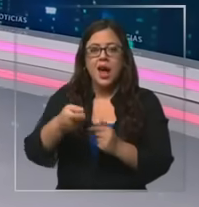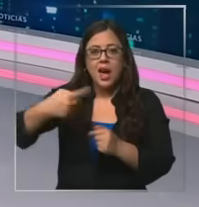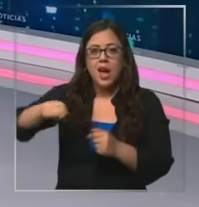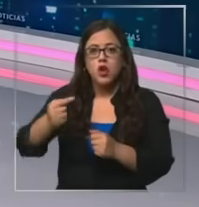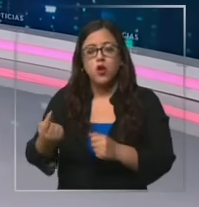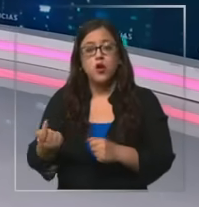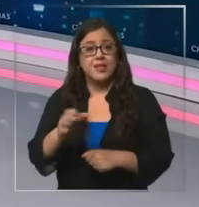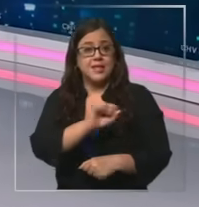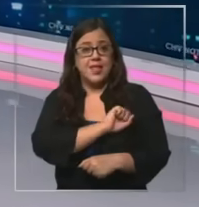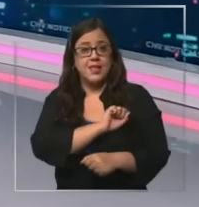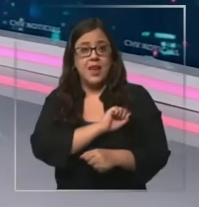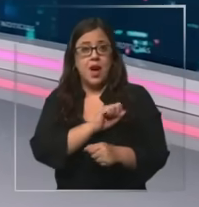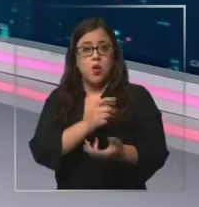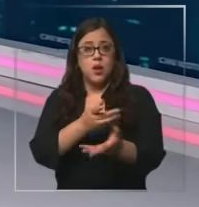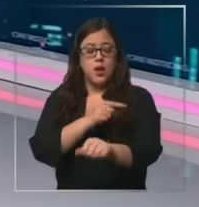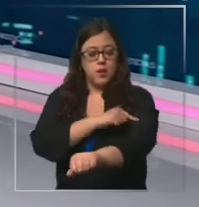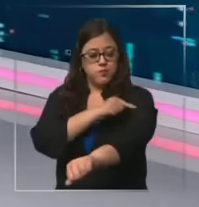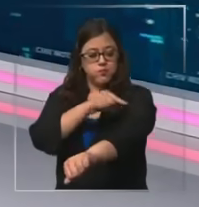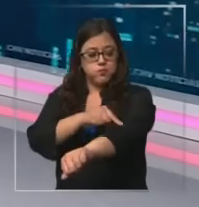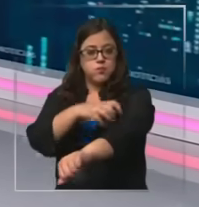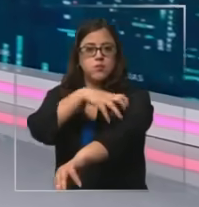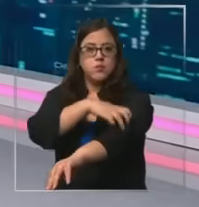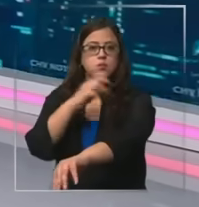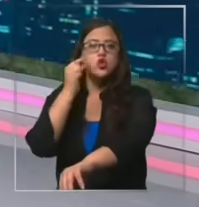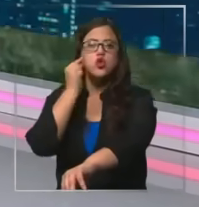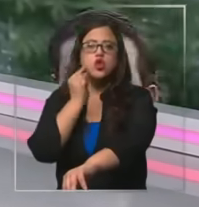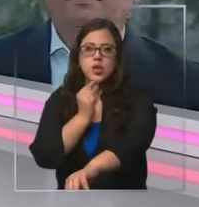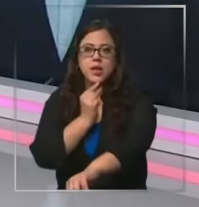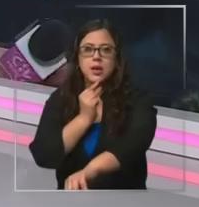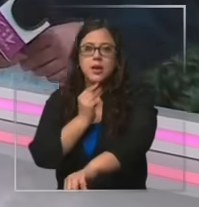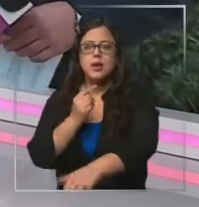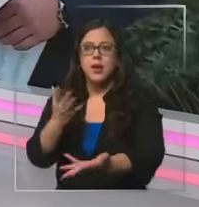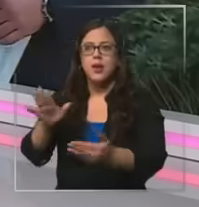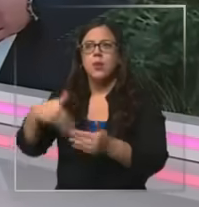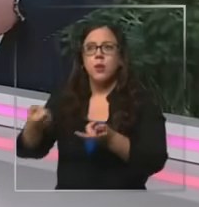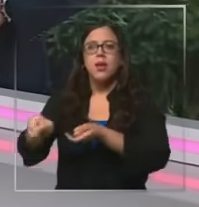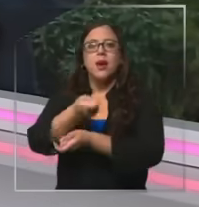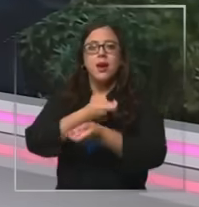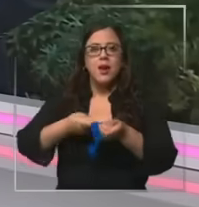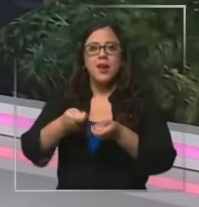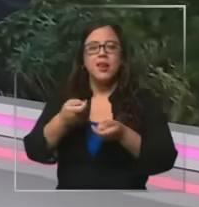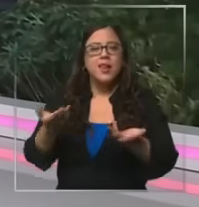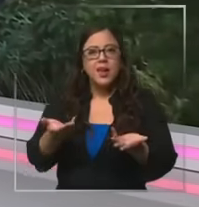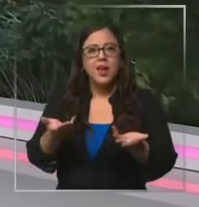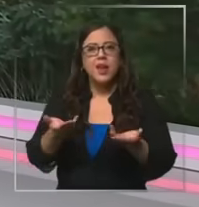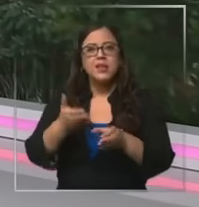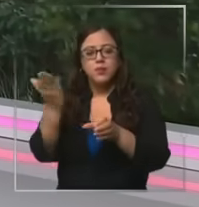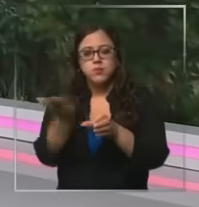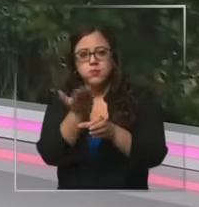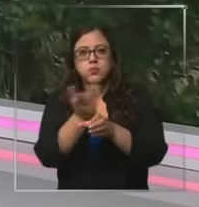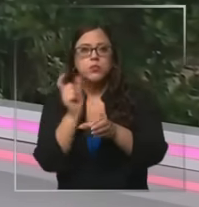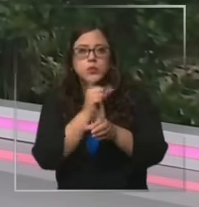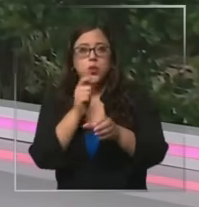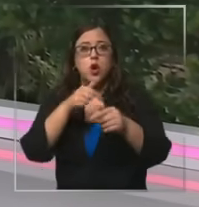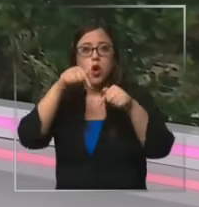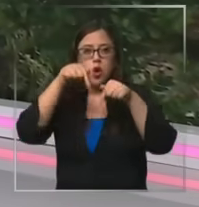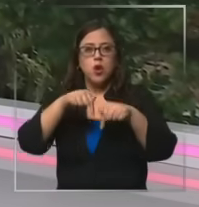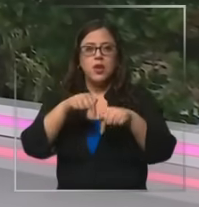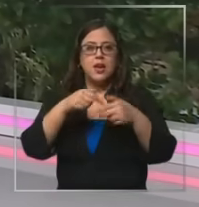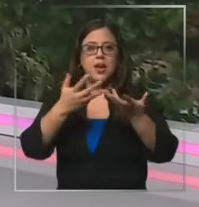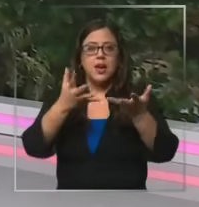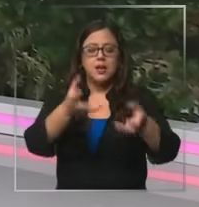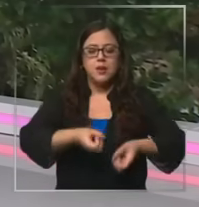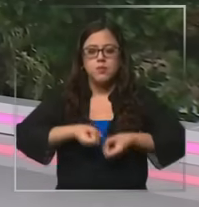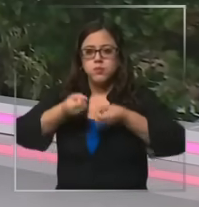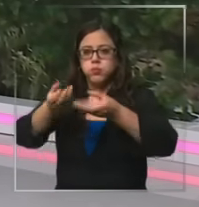desde Santiago a la región de O'Higgins luego de haber vendido sus tomates. Hoy fueron entregados sus cuerpos, comenzaron